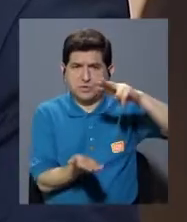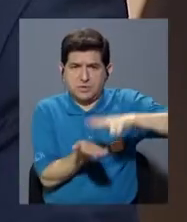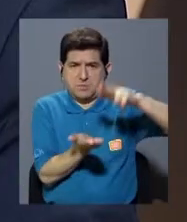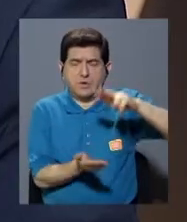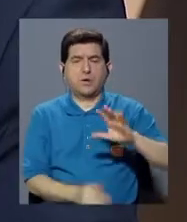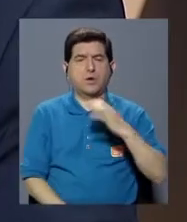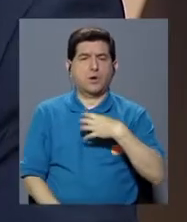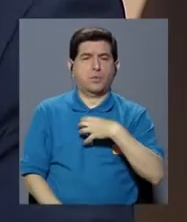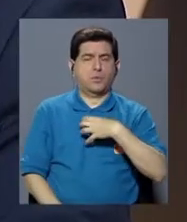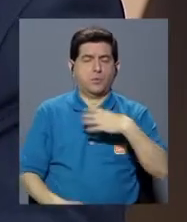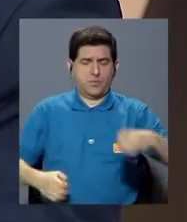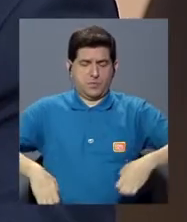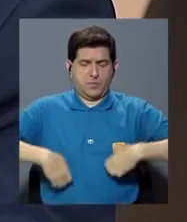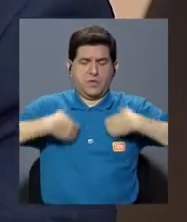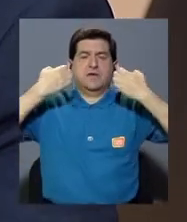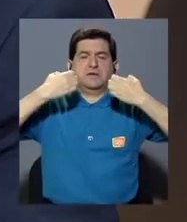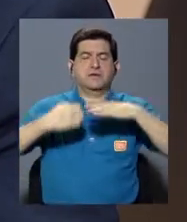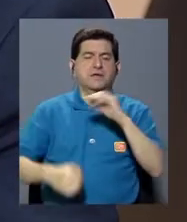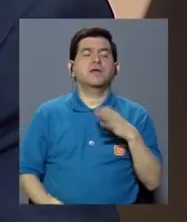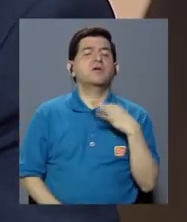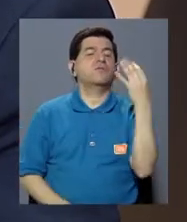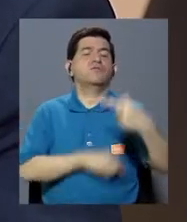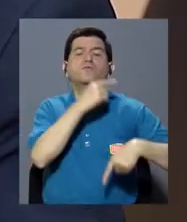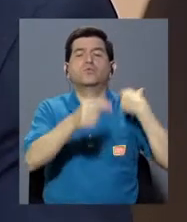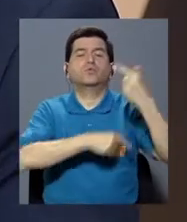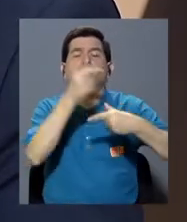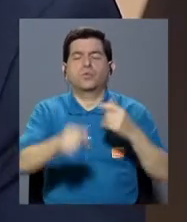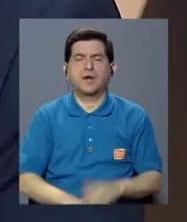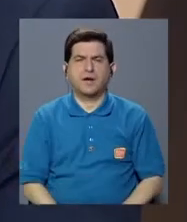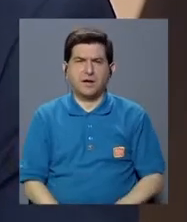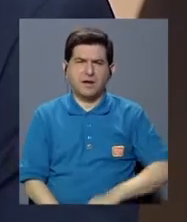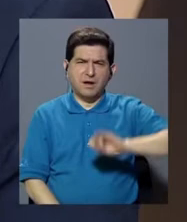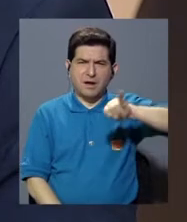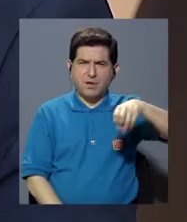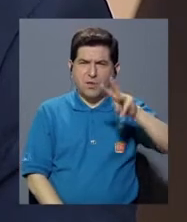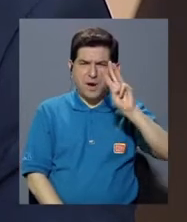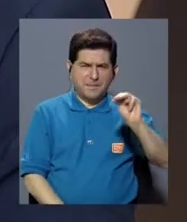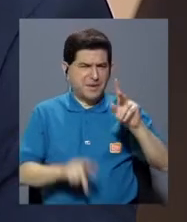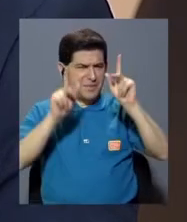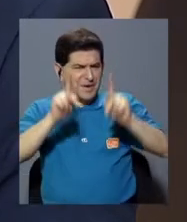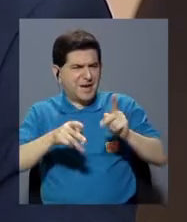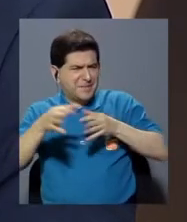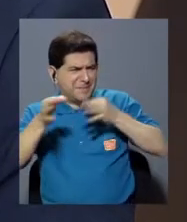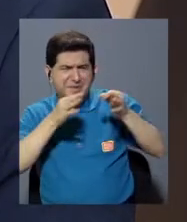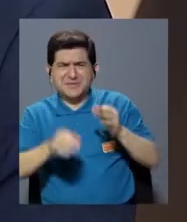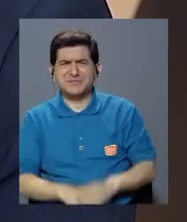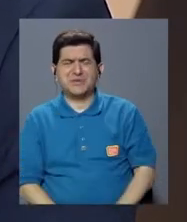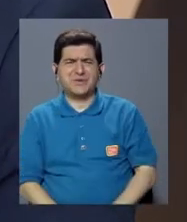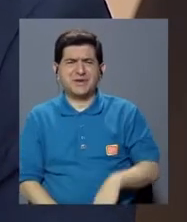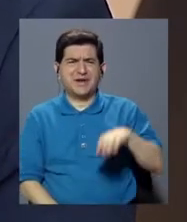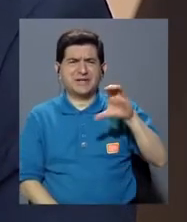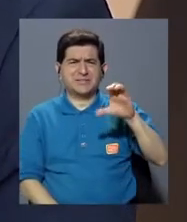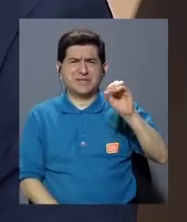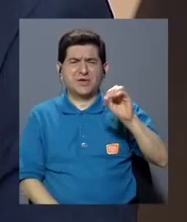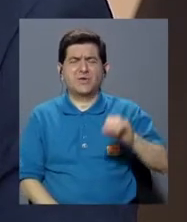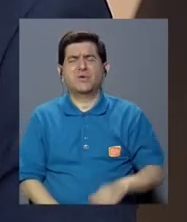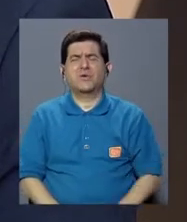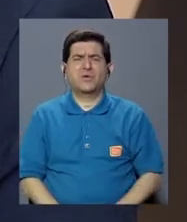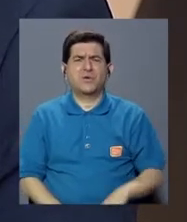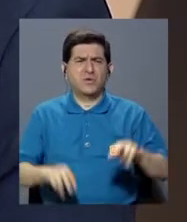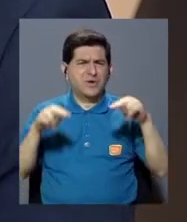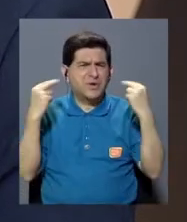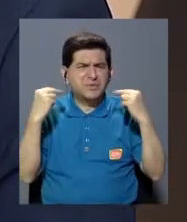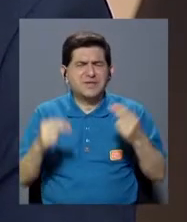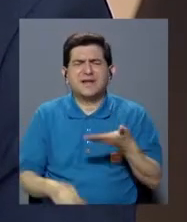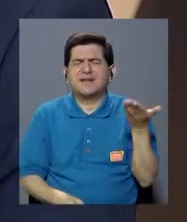de su propia existencia y de las futuras generaciones. Don Juan Manuel, ¿pero cómo le explicamos a la audiencia qué es carbono neutral exactamente? Correcto.